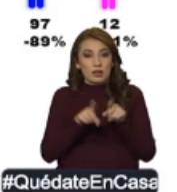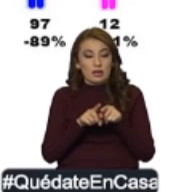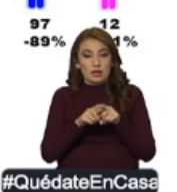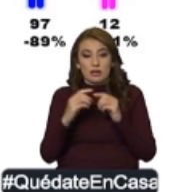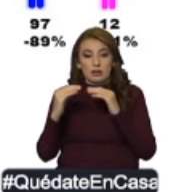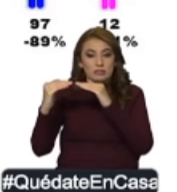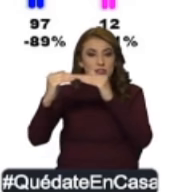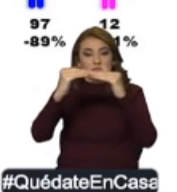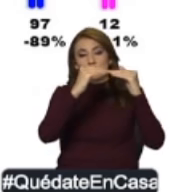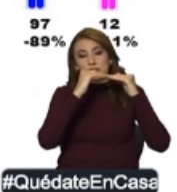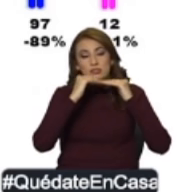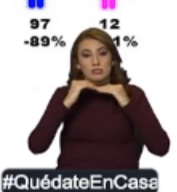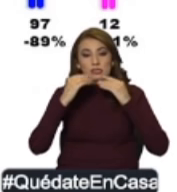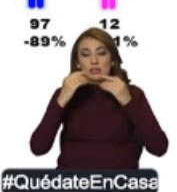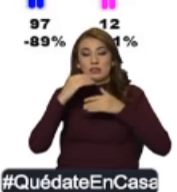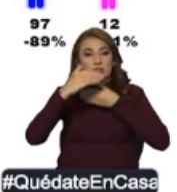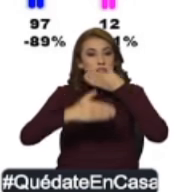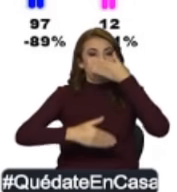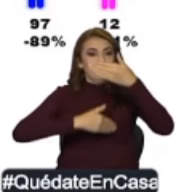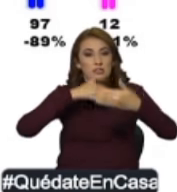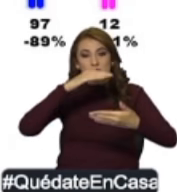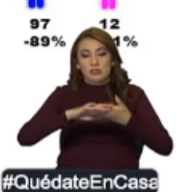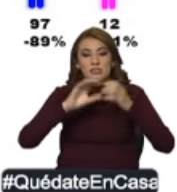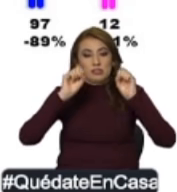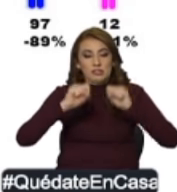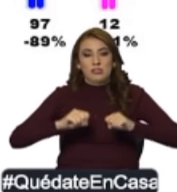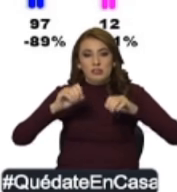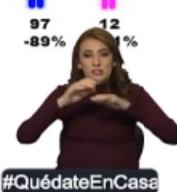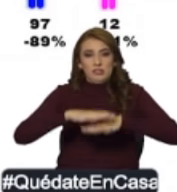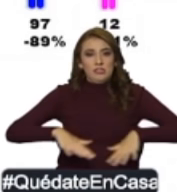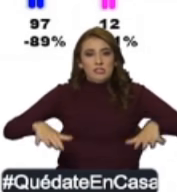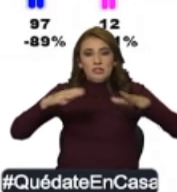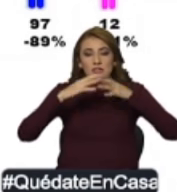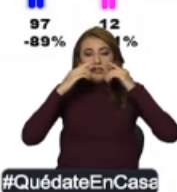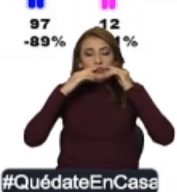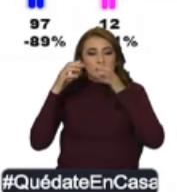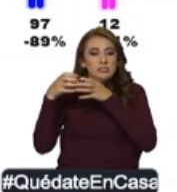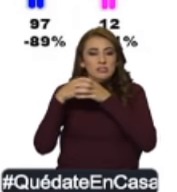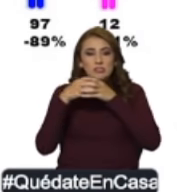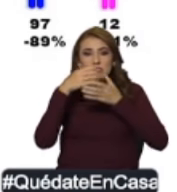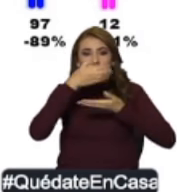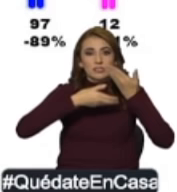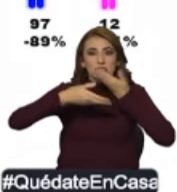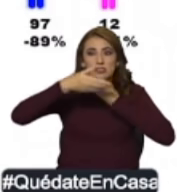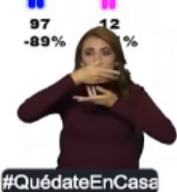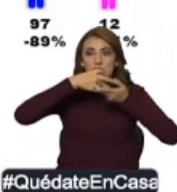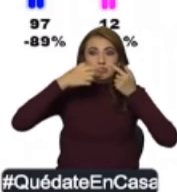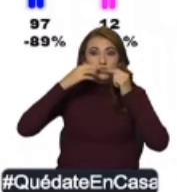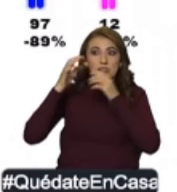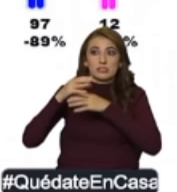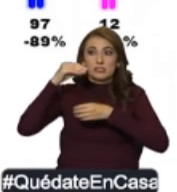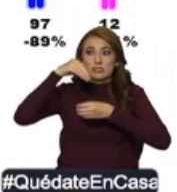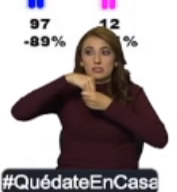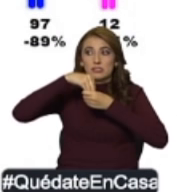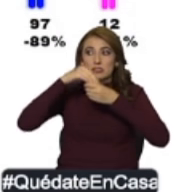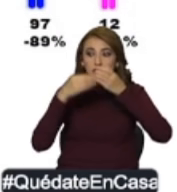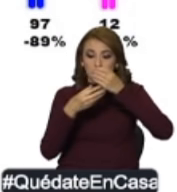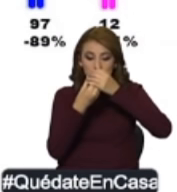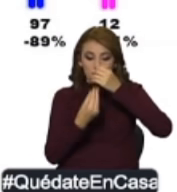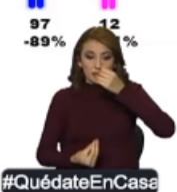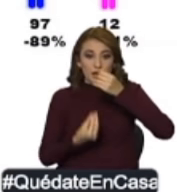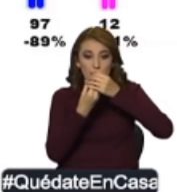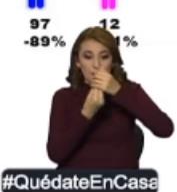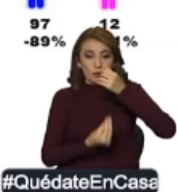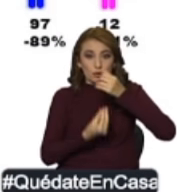se encuentran también en tránsito dentro del país por este efecto que nosotros tenemos como un embudo de todo lo que nos